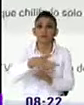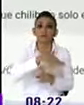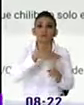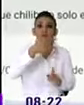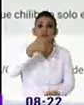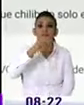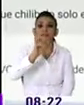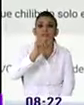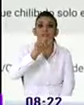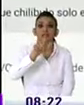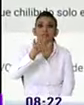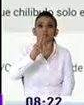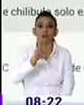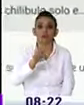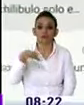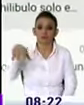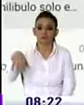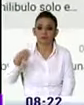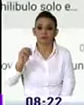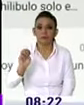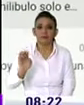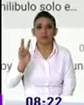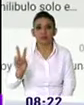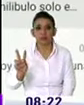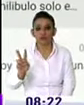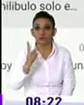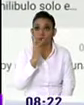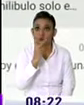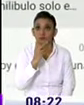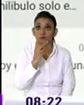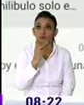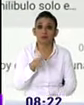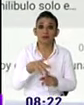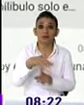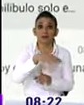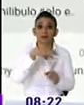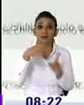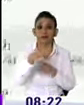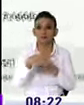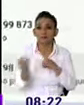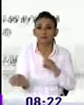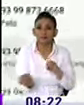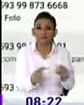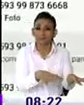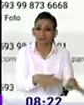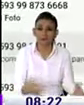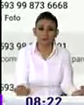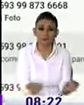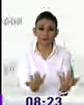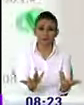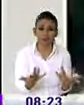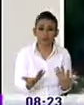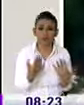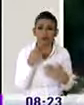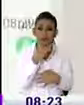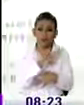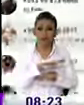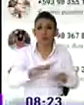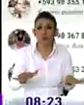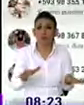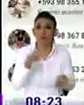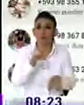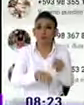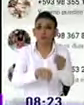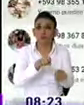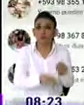se encuentra entre la Mena 12 y Ciudad de Vencedores de Pichincha. Como pueden ver, el parque es un potrero gigante. Vean ustedes, suciedad